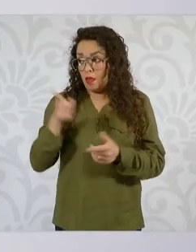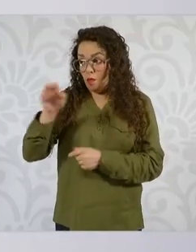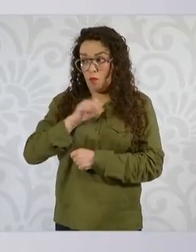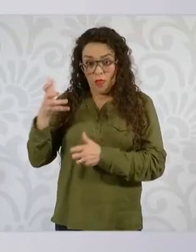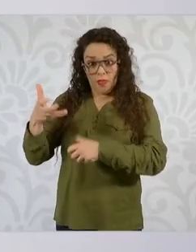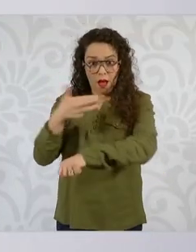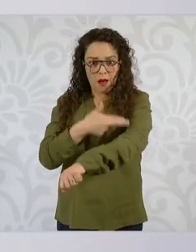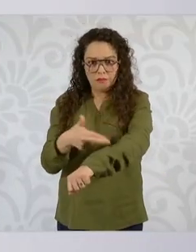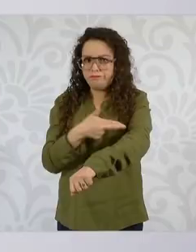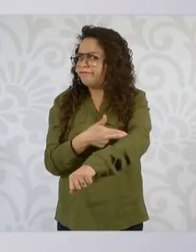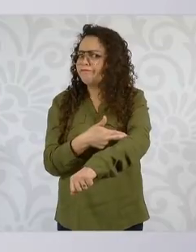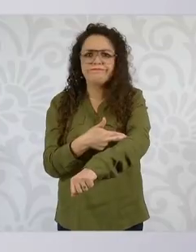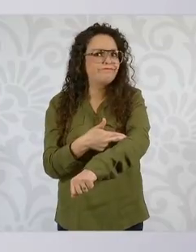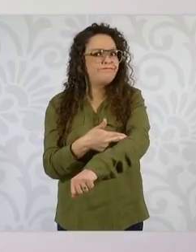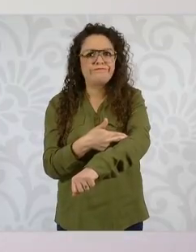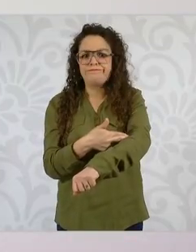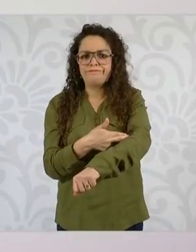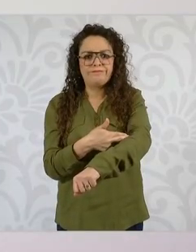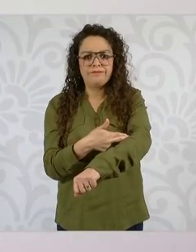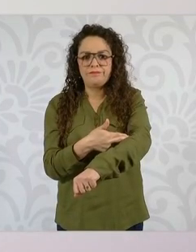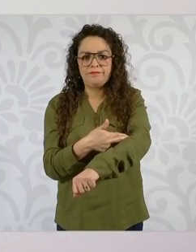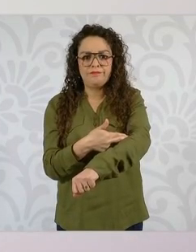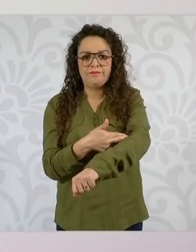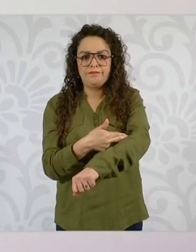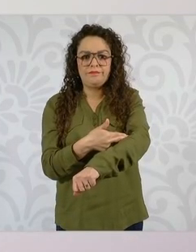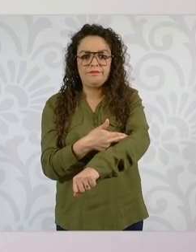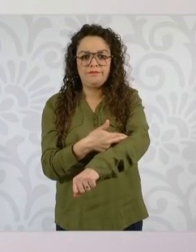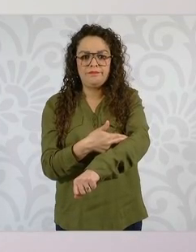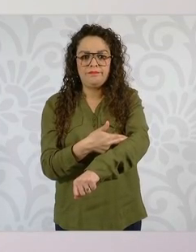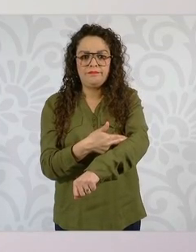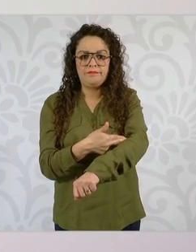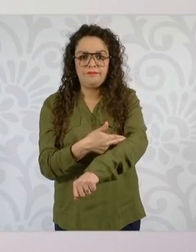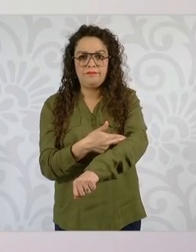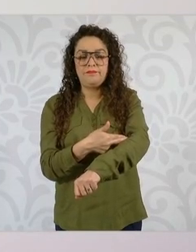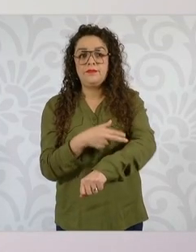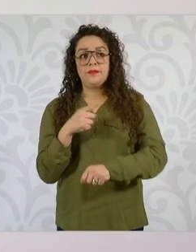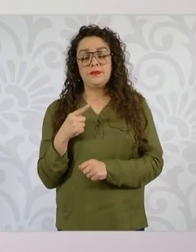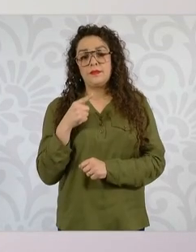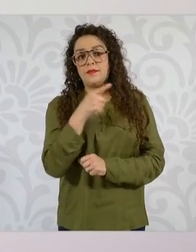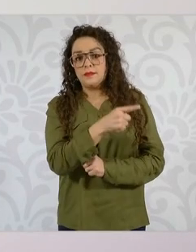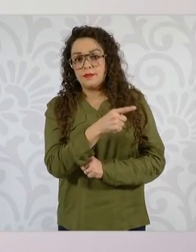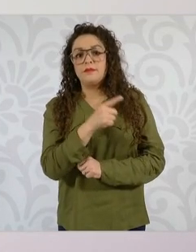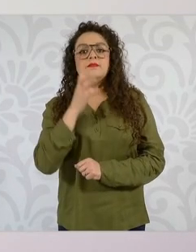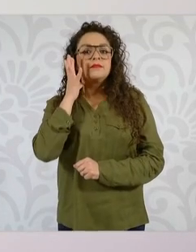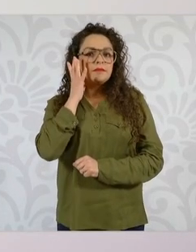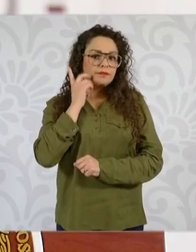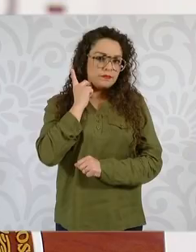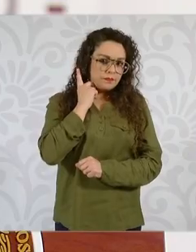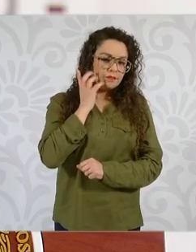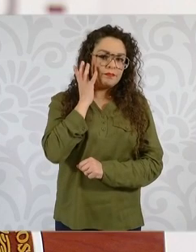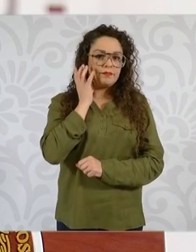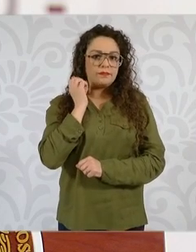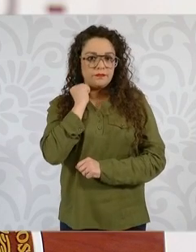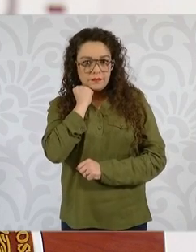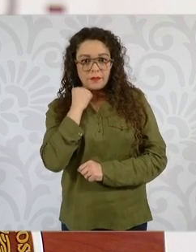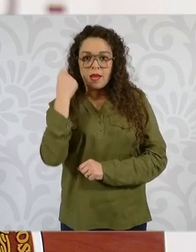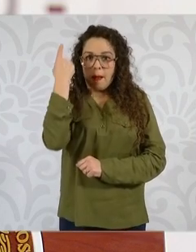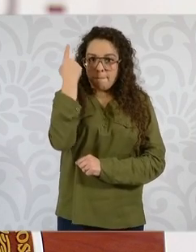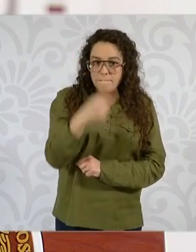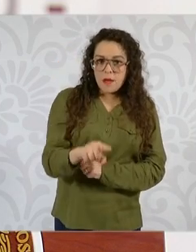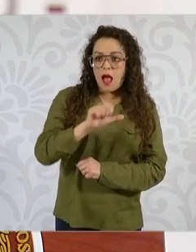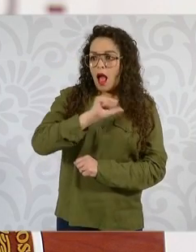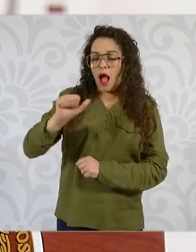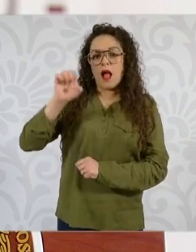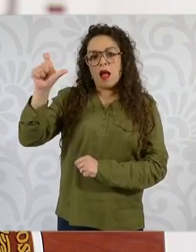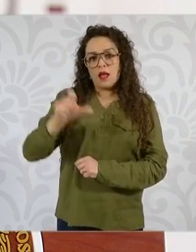Poder Legislativo quien ordena al presidente, el entonces presidente Andrés Manuel López Obrador, la publicación en el Diario